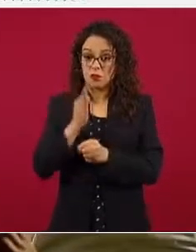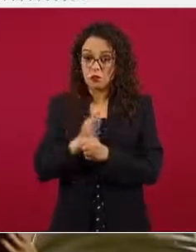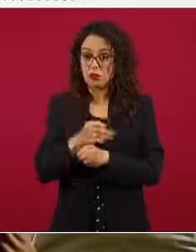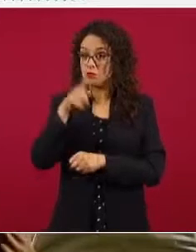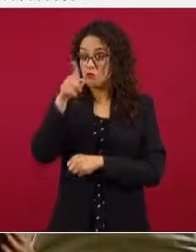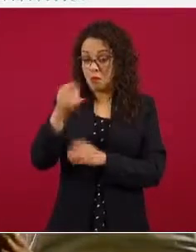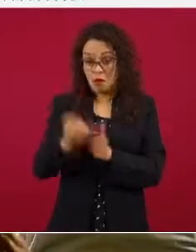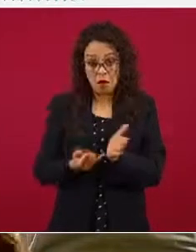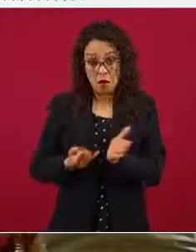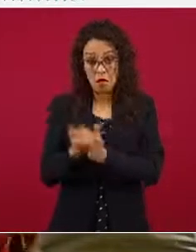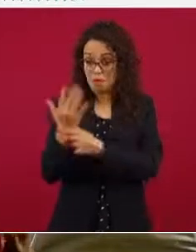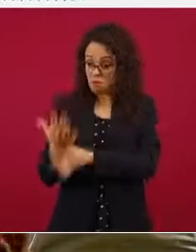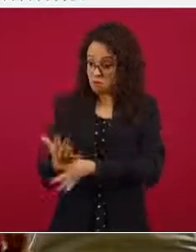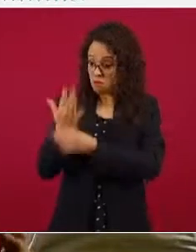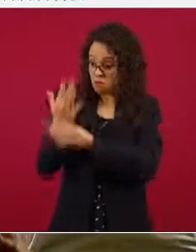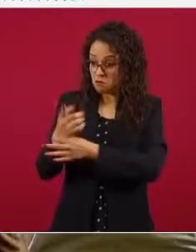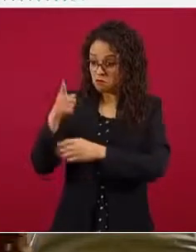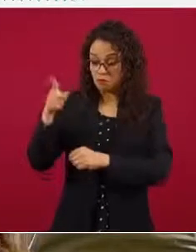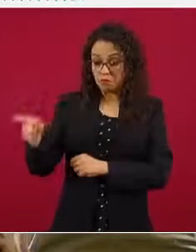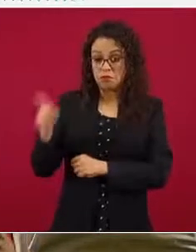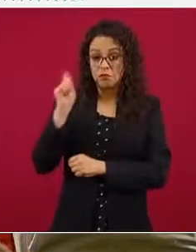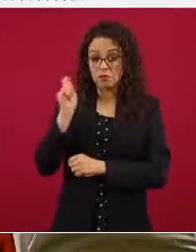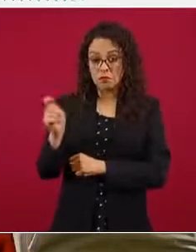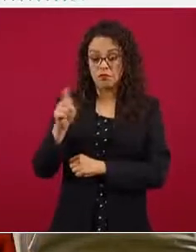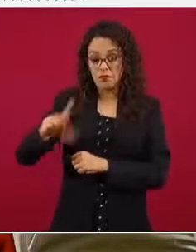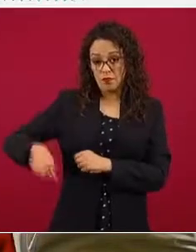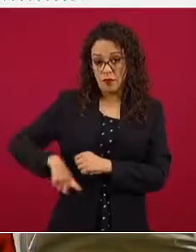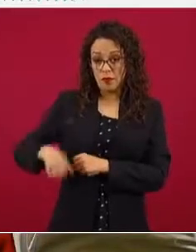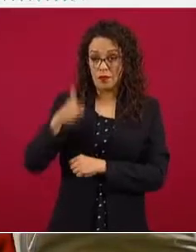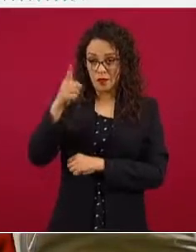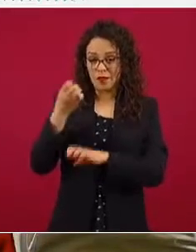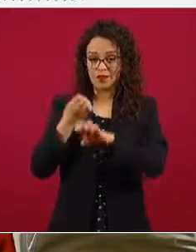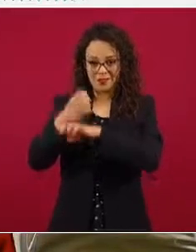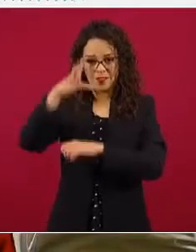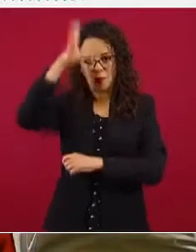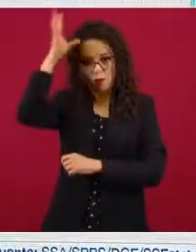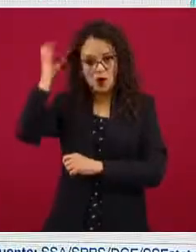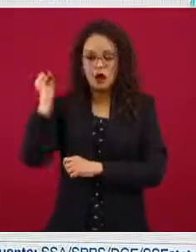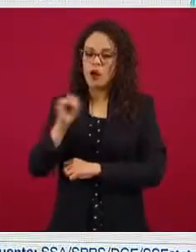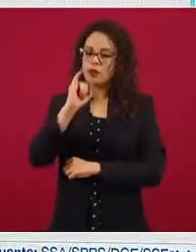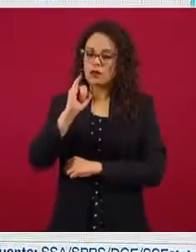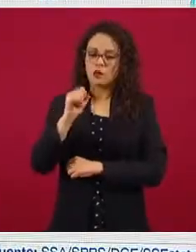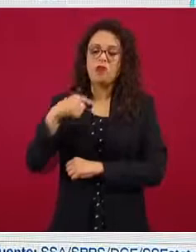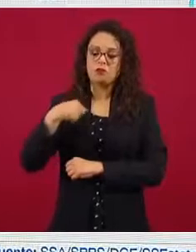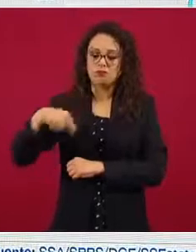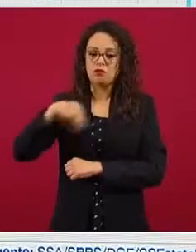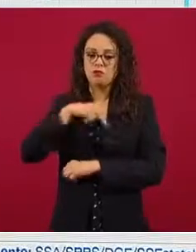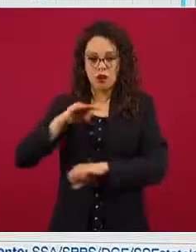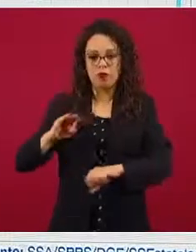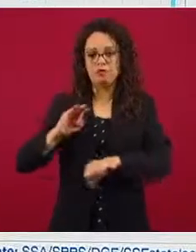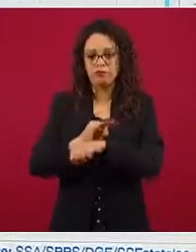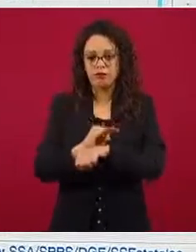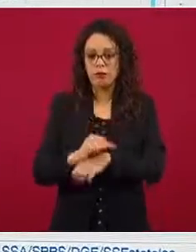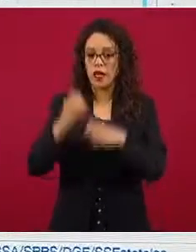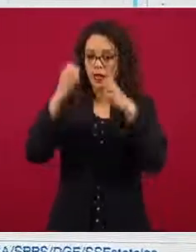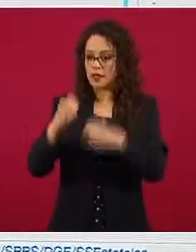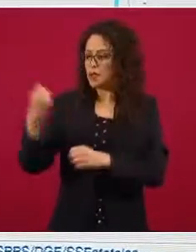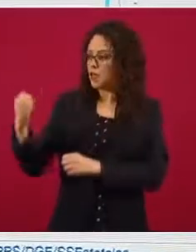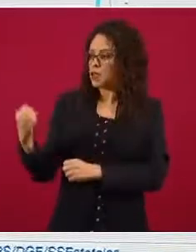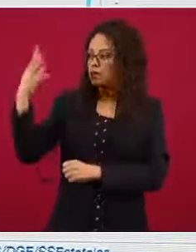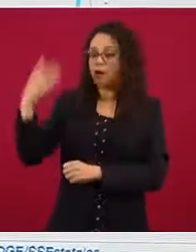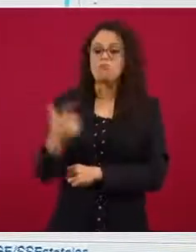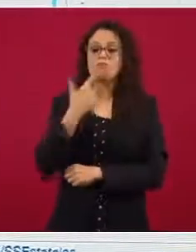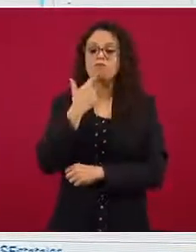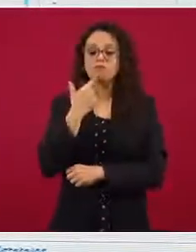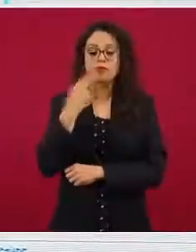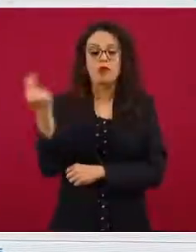muy oportunas del gobierno del Estado de Morelos de considerar que Morelos está en semáforo rojo y que necesita